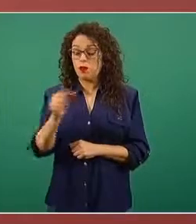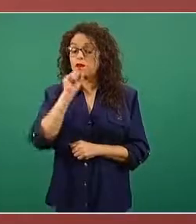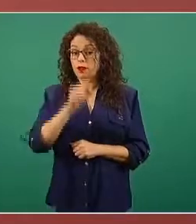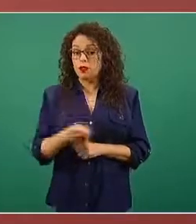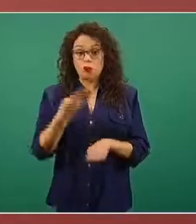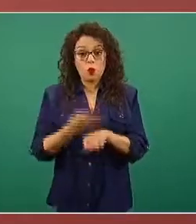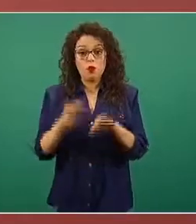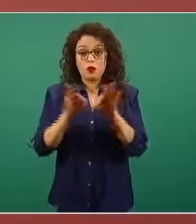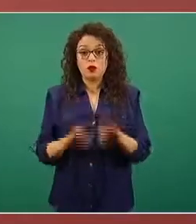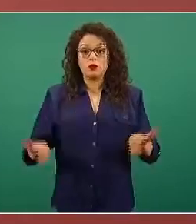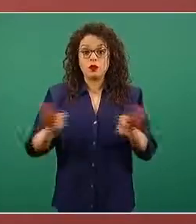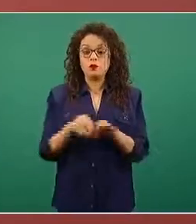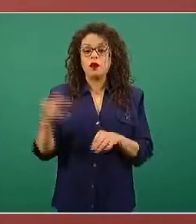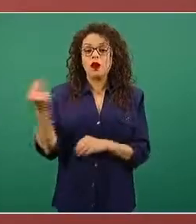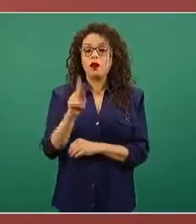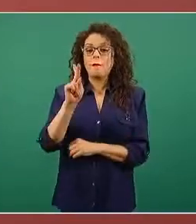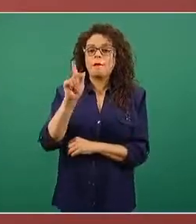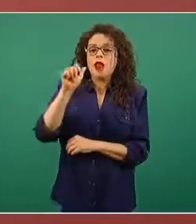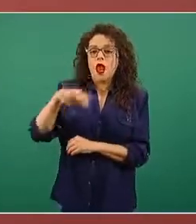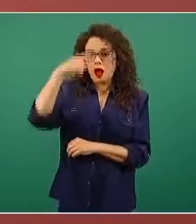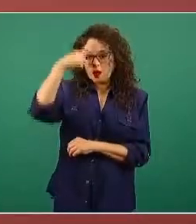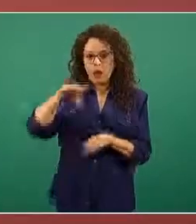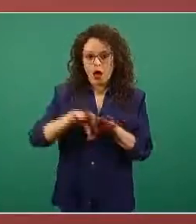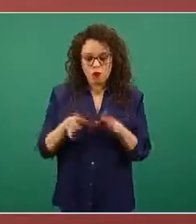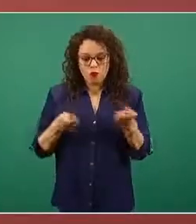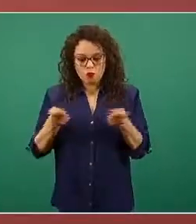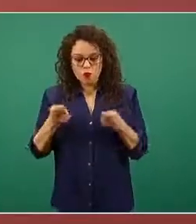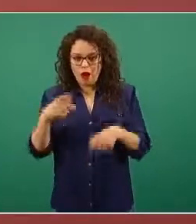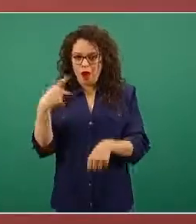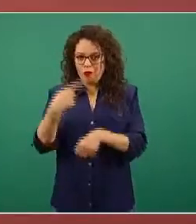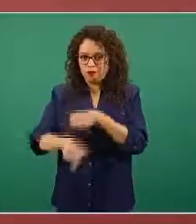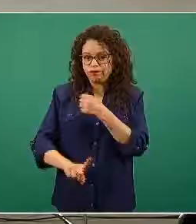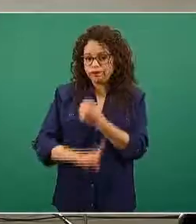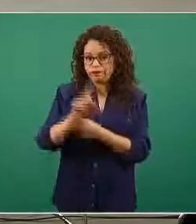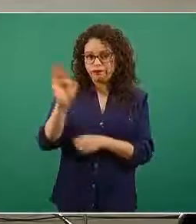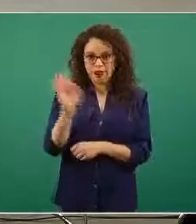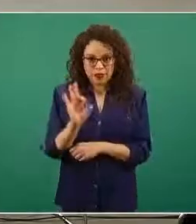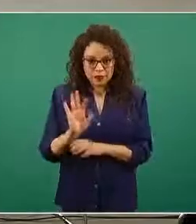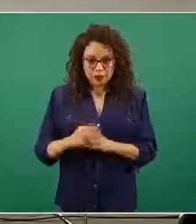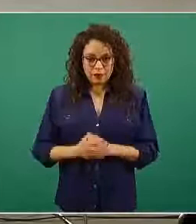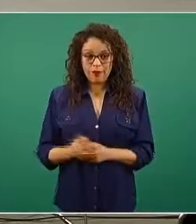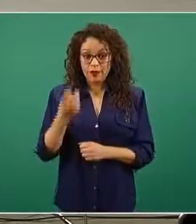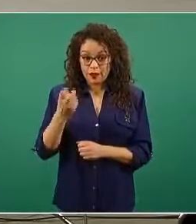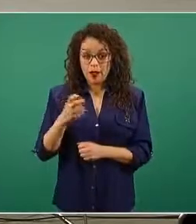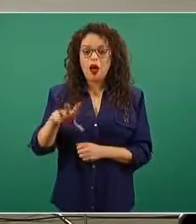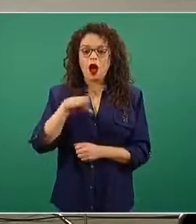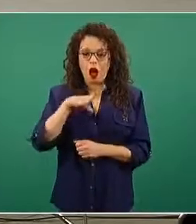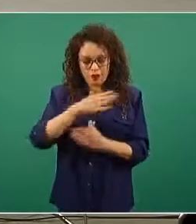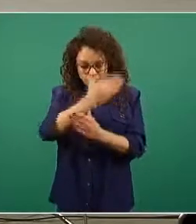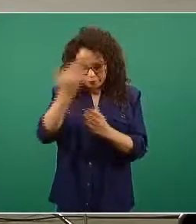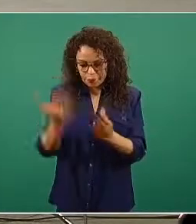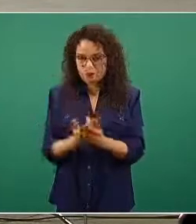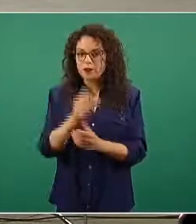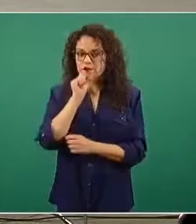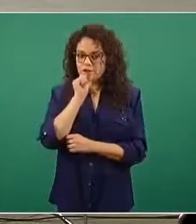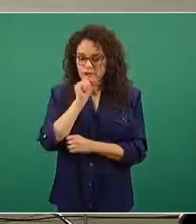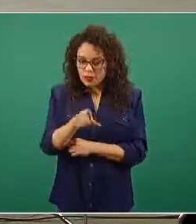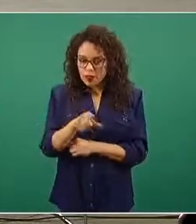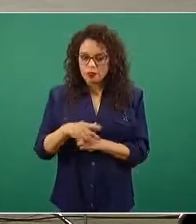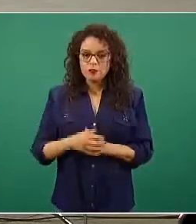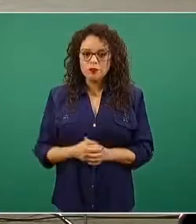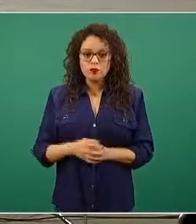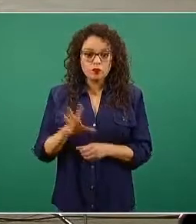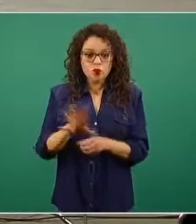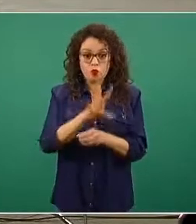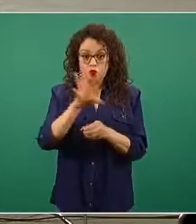se llama plan de manejo de riesgos, y este plan de manejo de riesgos está presente en el expediente, dado que era un expediente